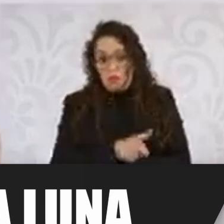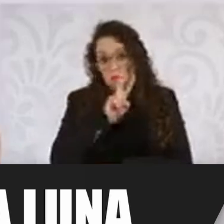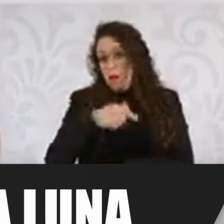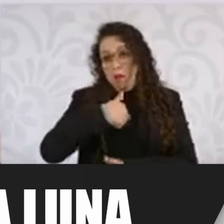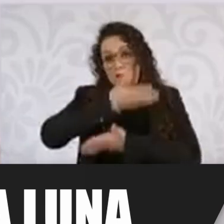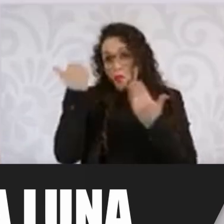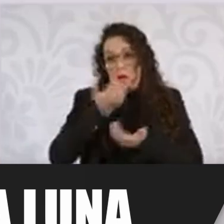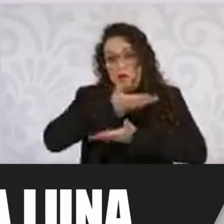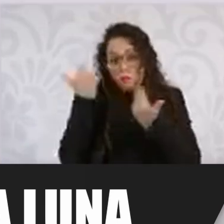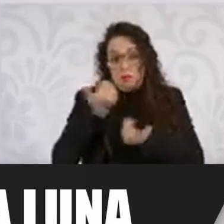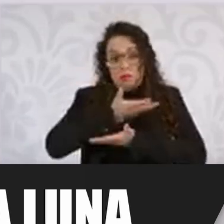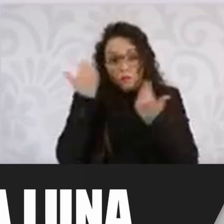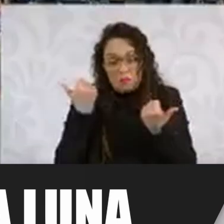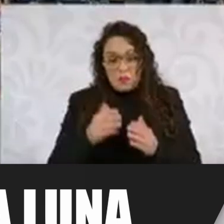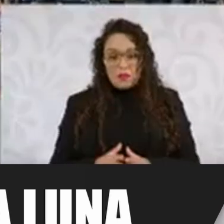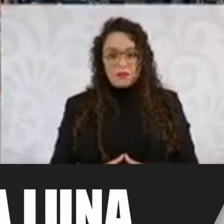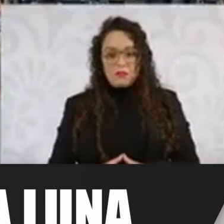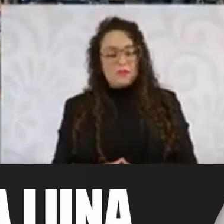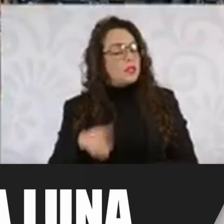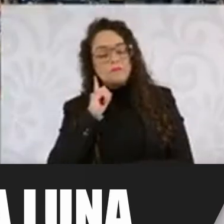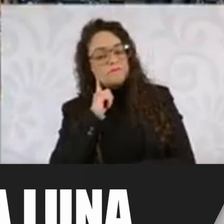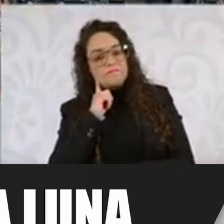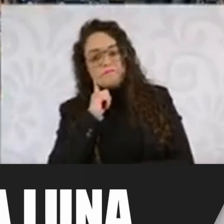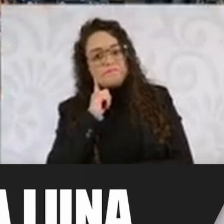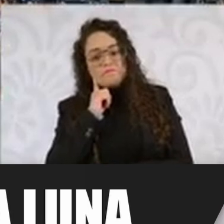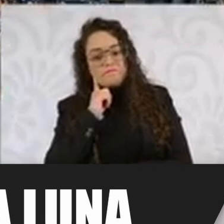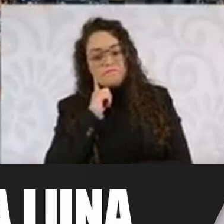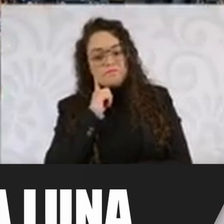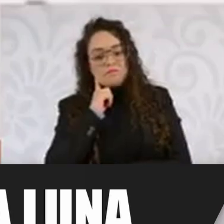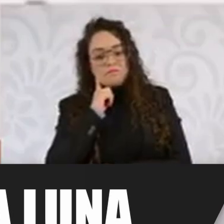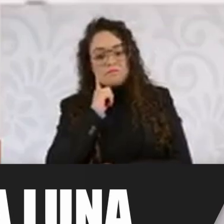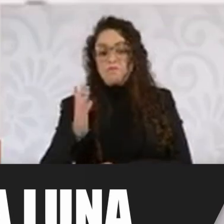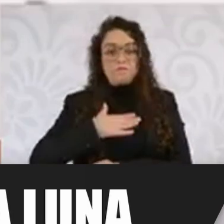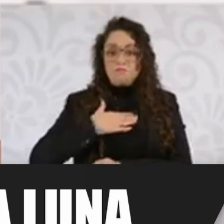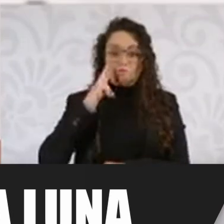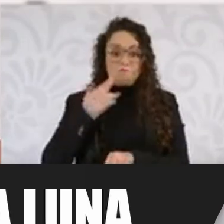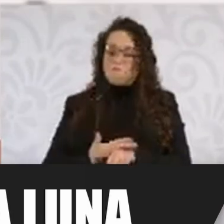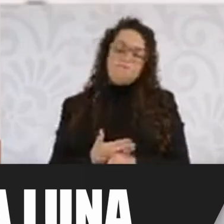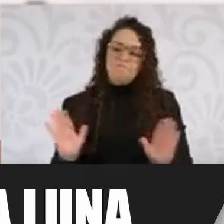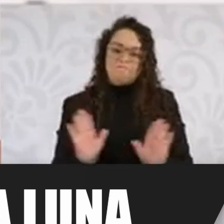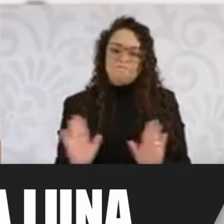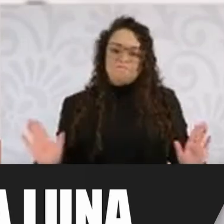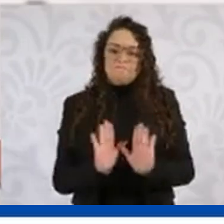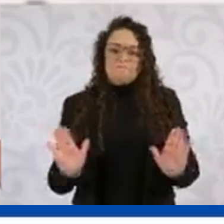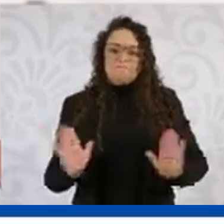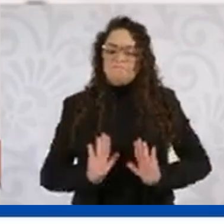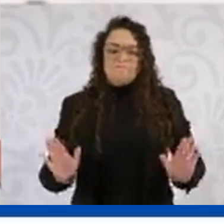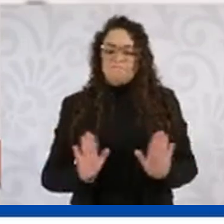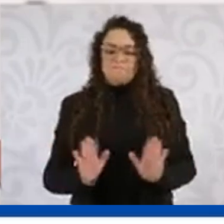¿Considera justa la condena? No, no me corresponde. No. No es, a mí me